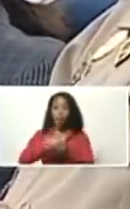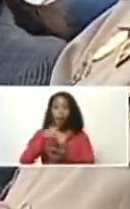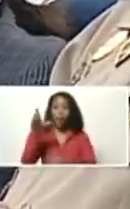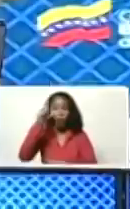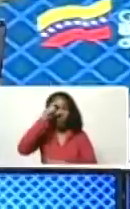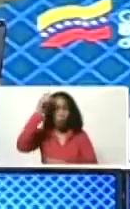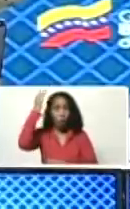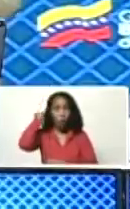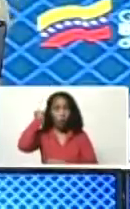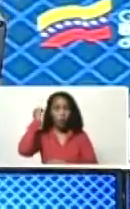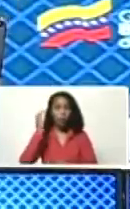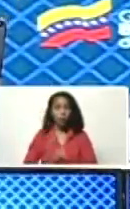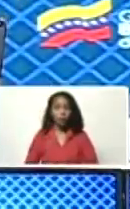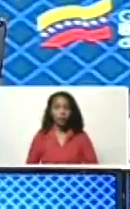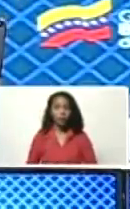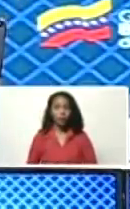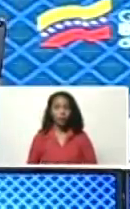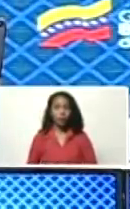Nazaré Ñáñez.